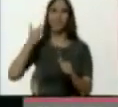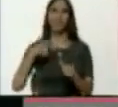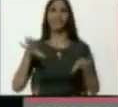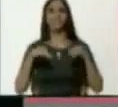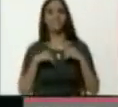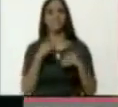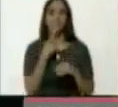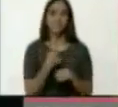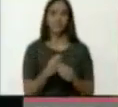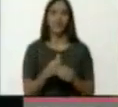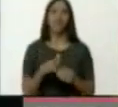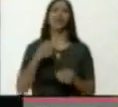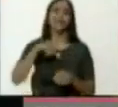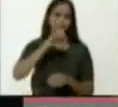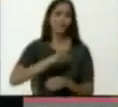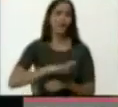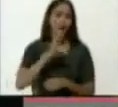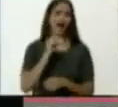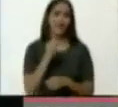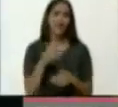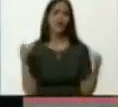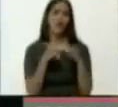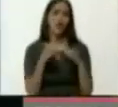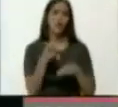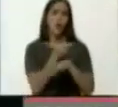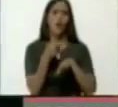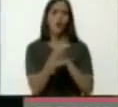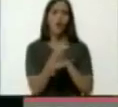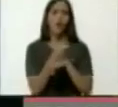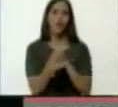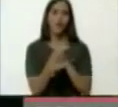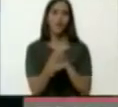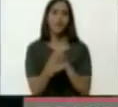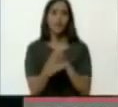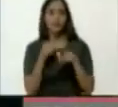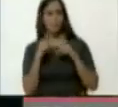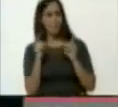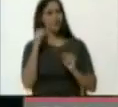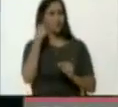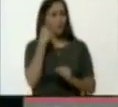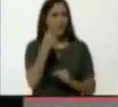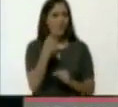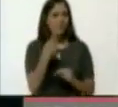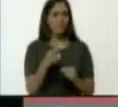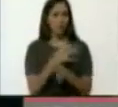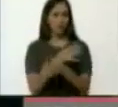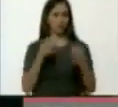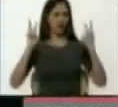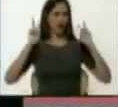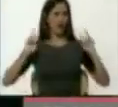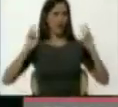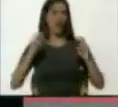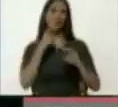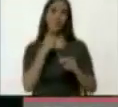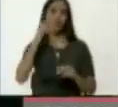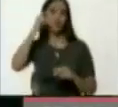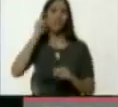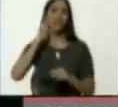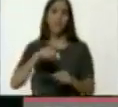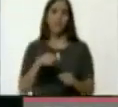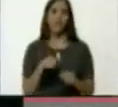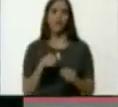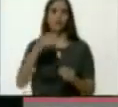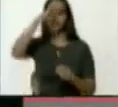decir, estoy hablando con sectores del gobierno. Pero tú viste la jugada tan rara, dijo en estos días también el señor Donald